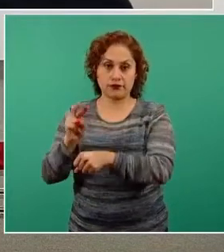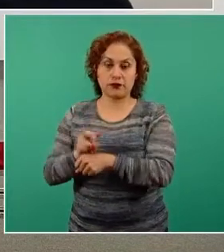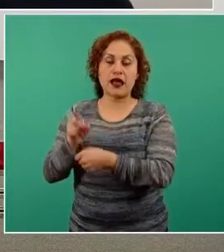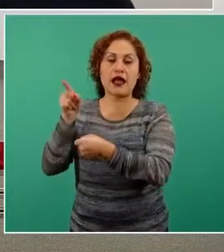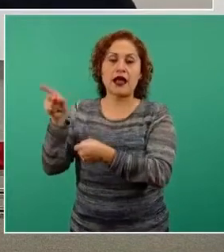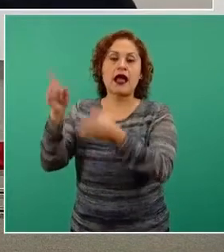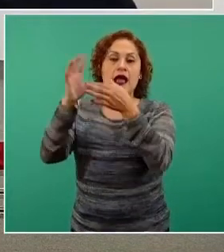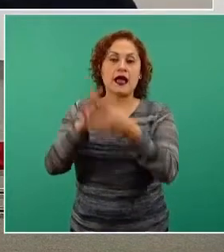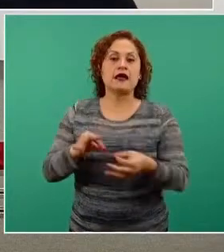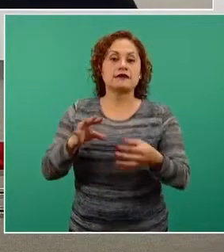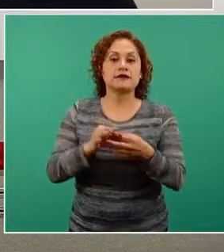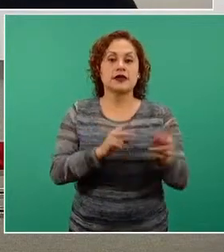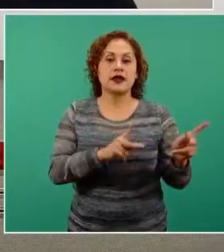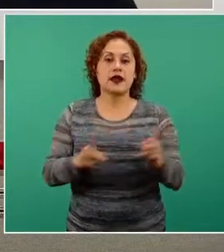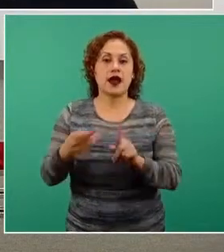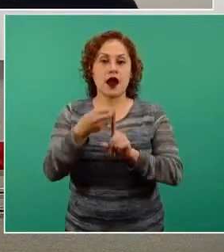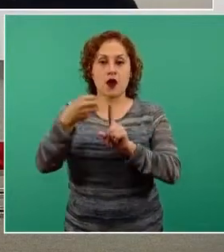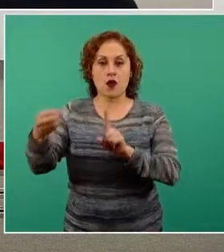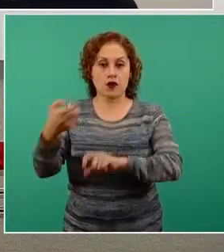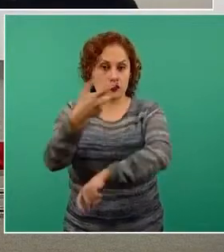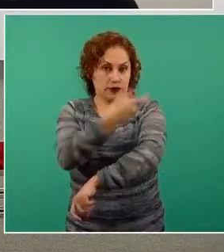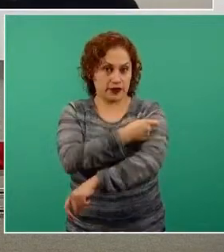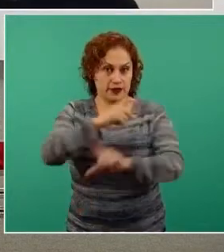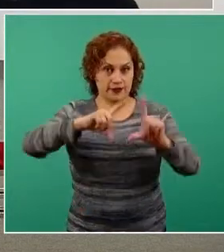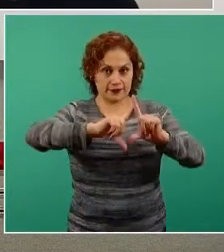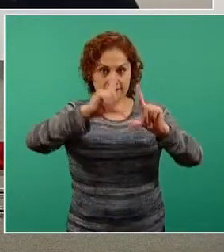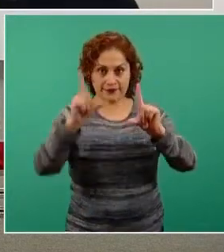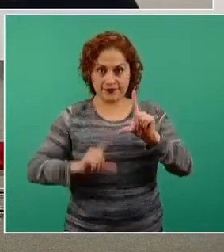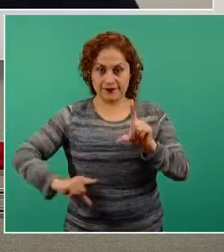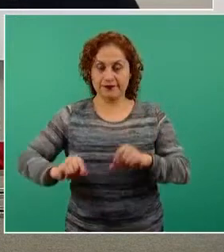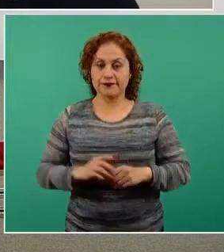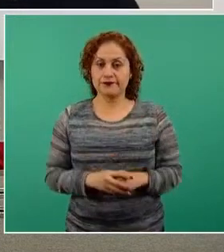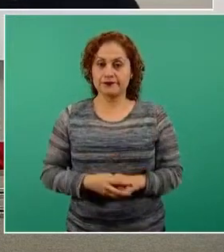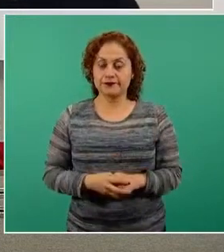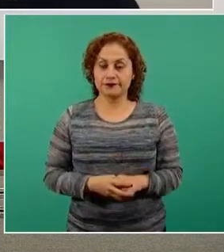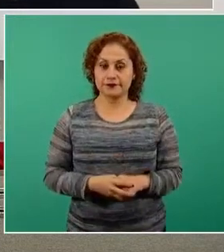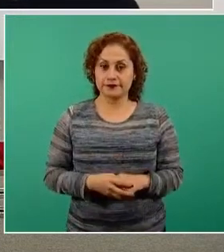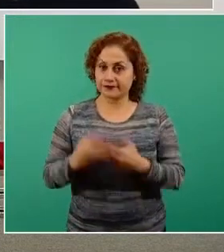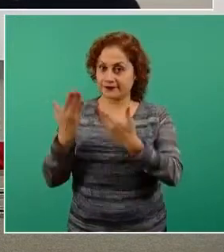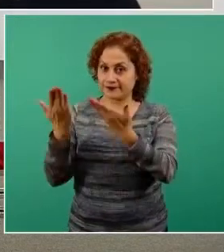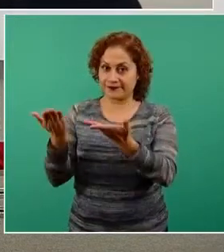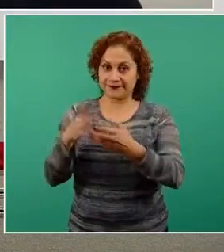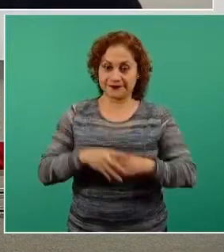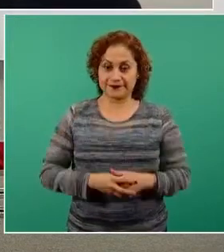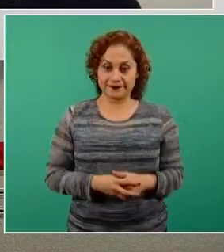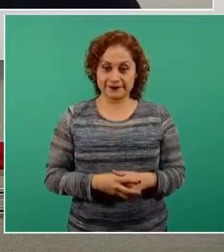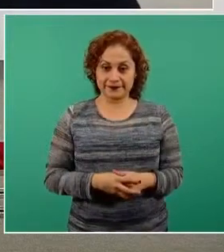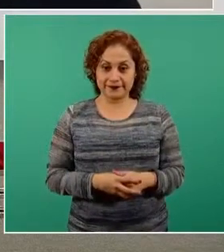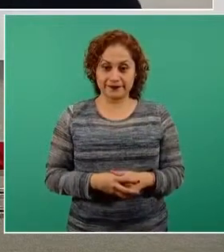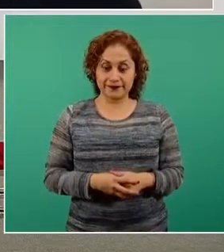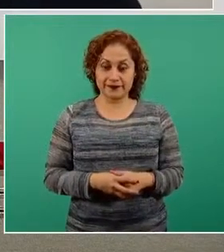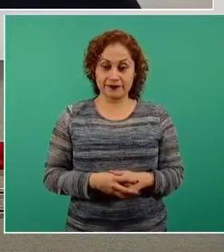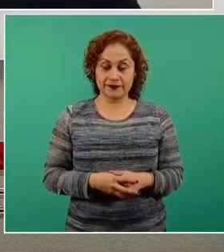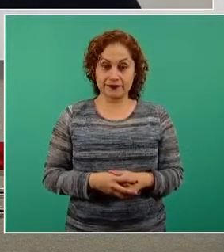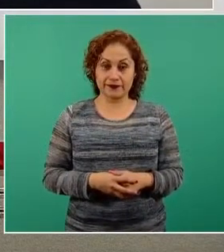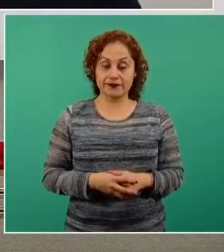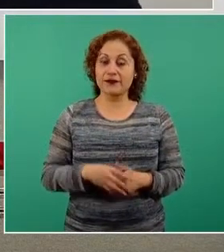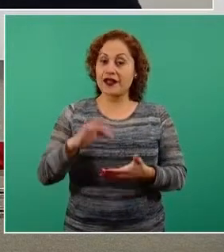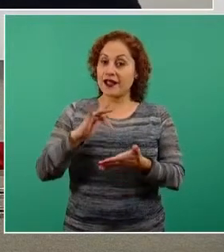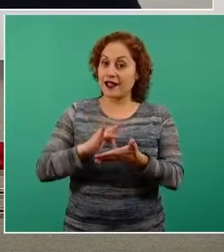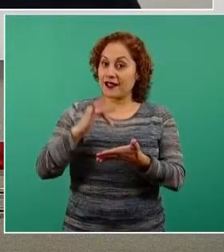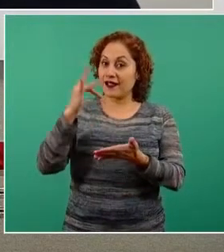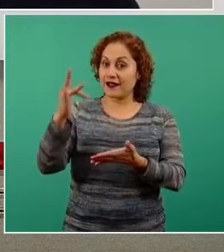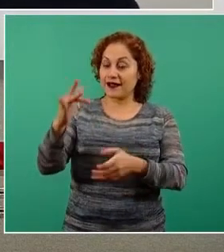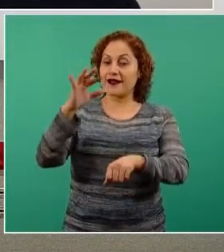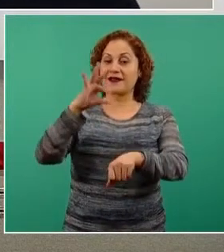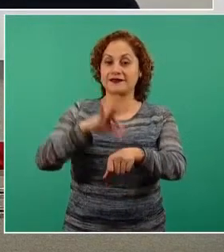avance de la Estrategia Nacional de Vacunación. Adelante, doctor Alomía. Muchas gracias,